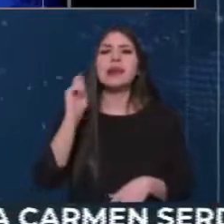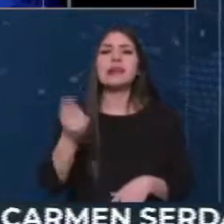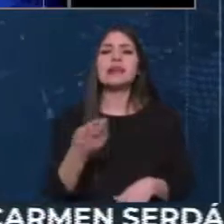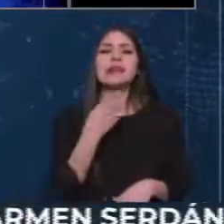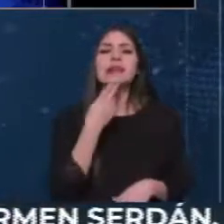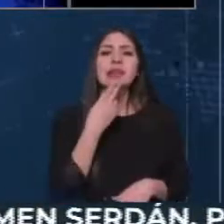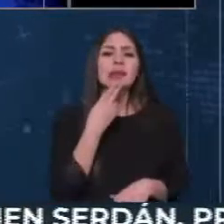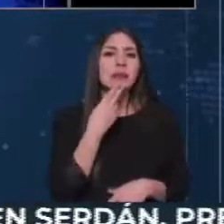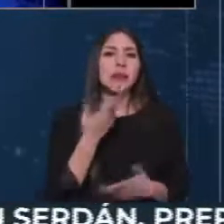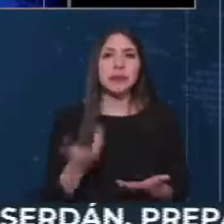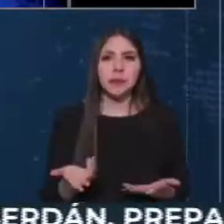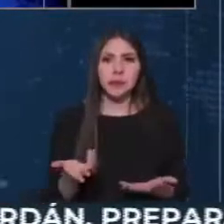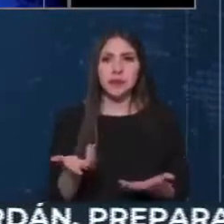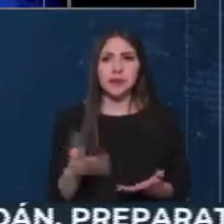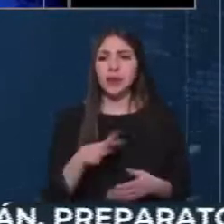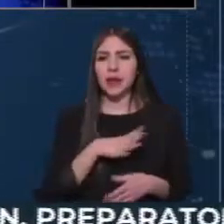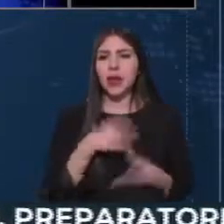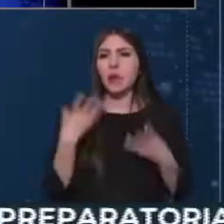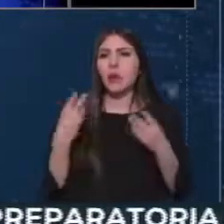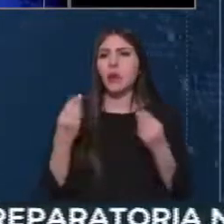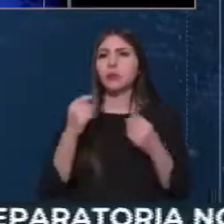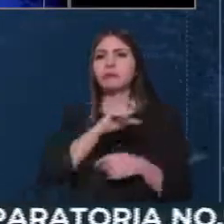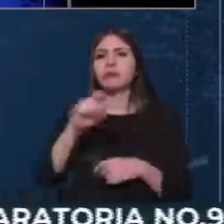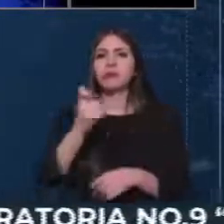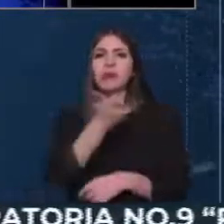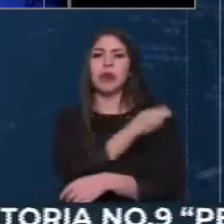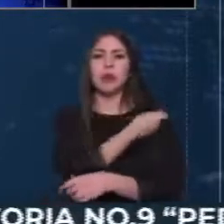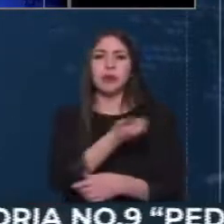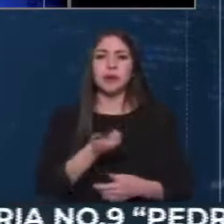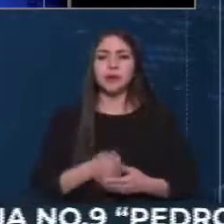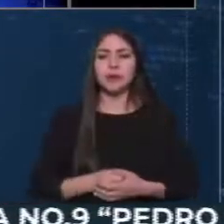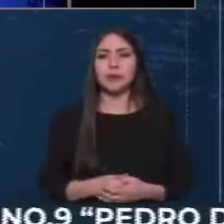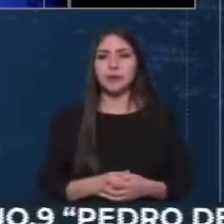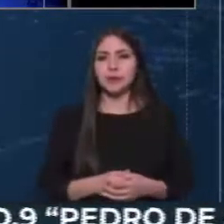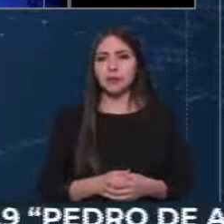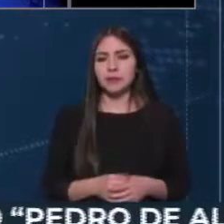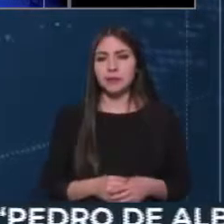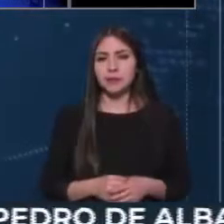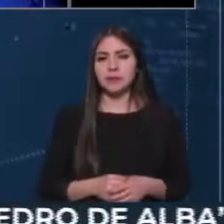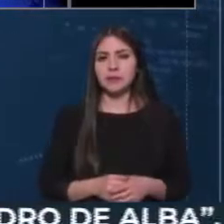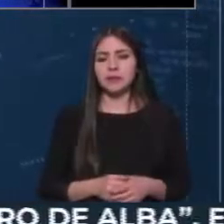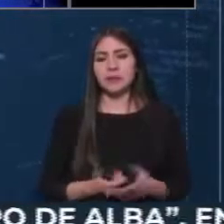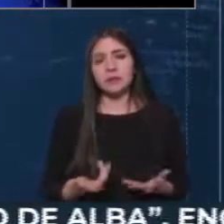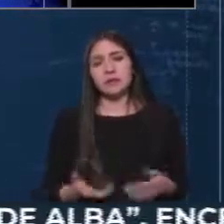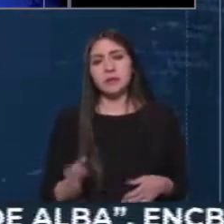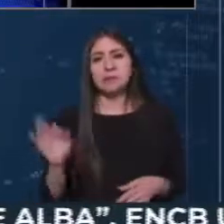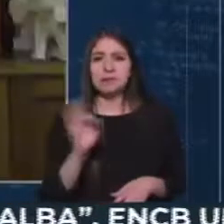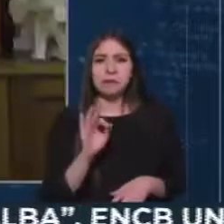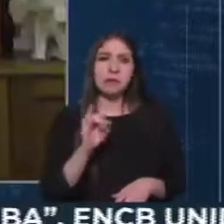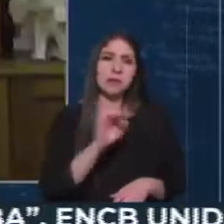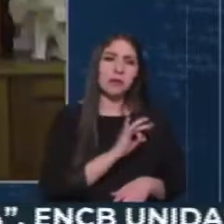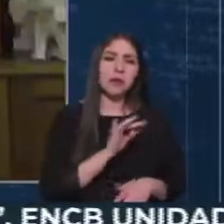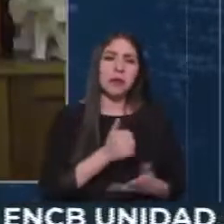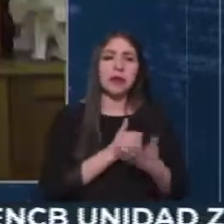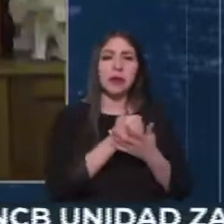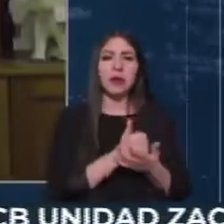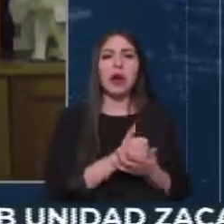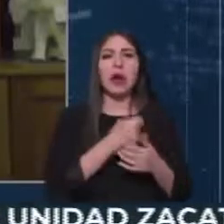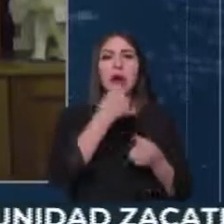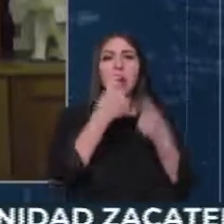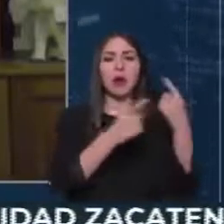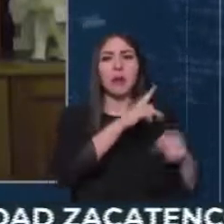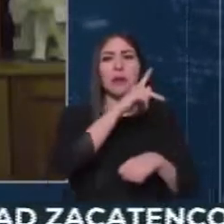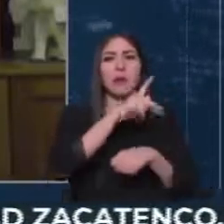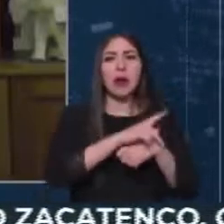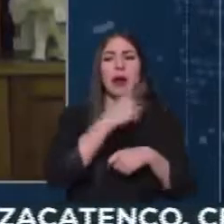en este caso pues tener una enorme dotación de ellos? Pues probablemente sí ayudaría un poco, ¿no? Hay países que efectivamente pues ya empiezan a ver